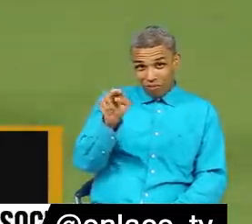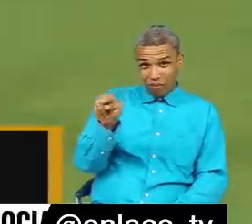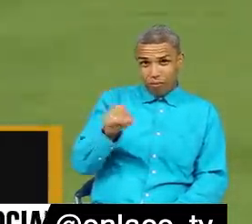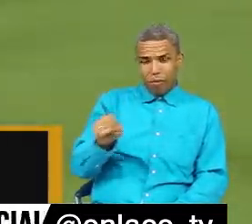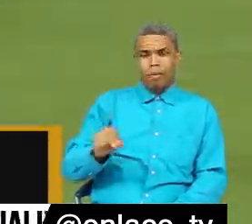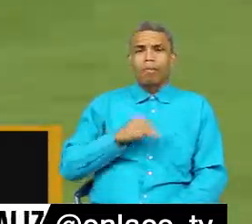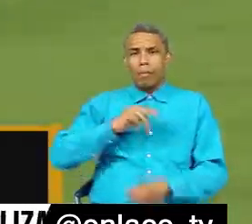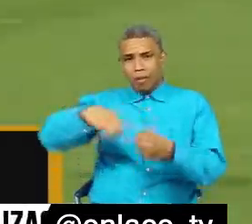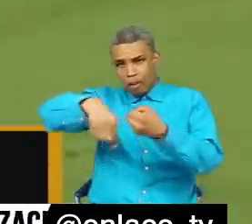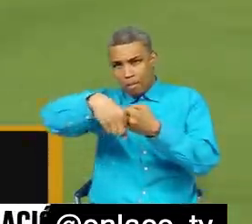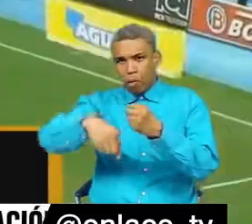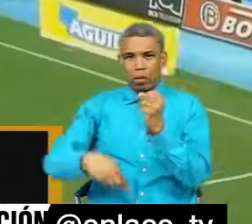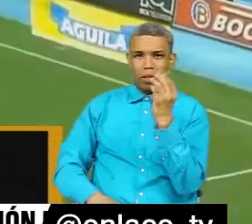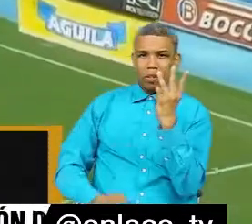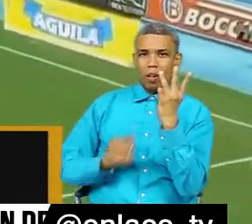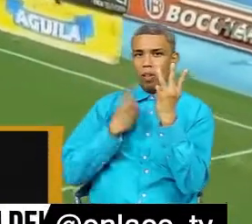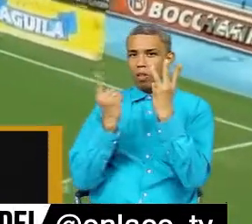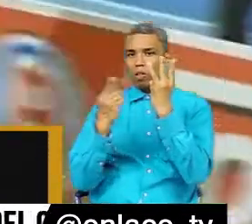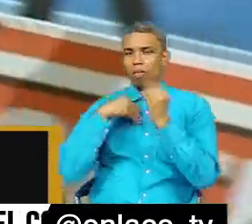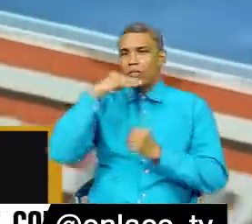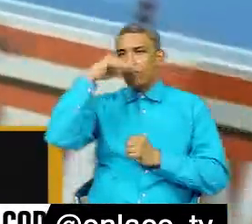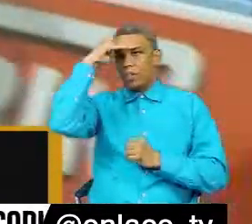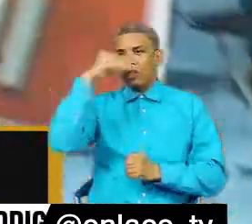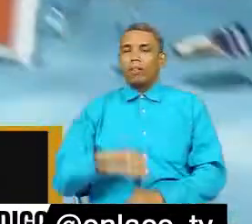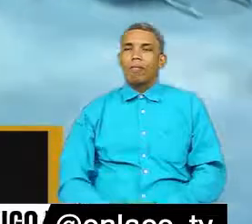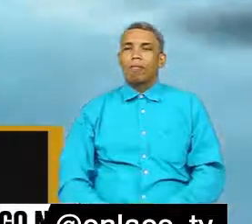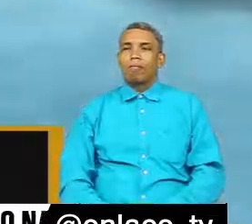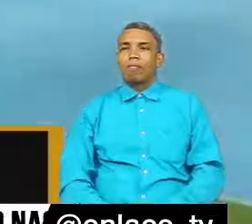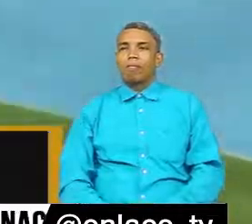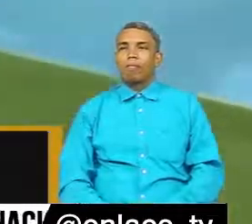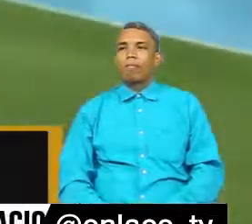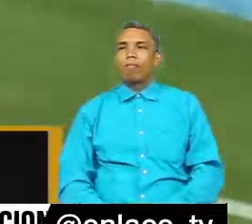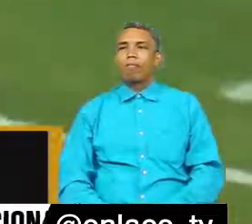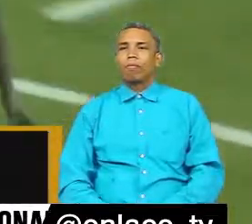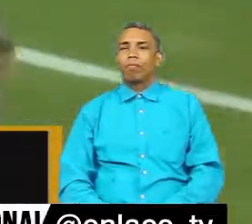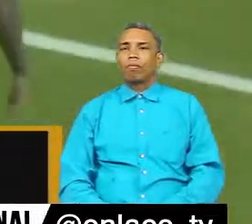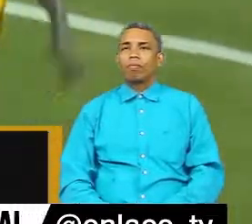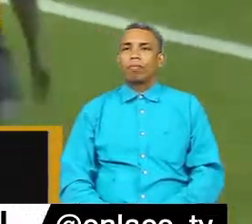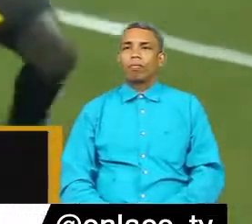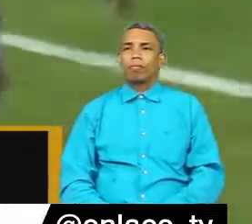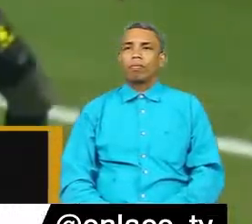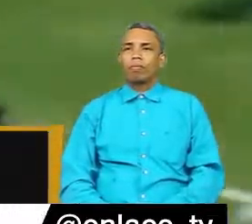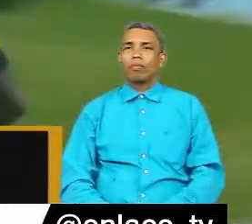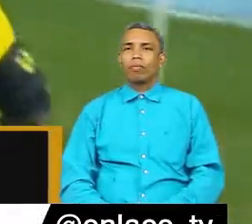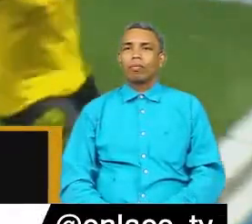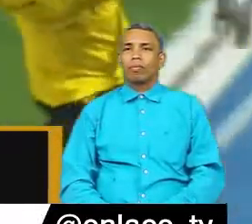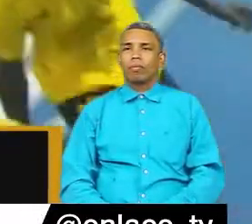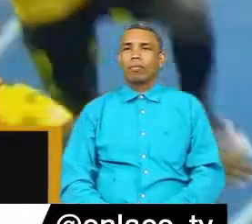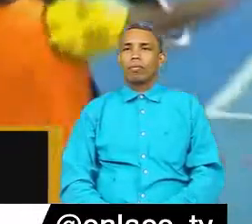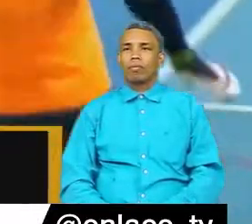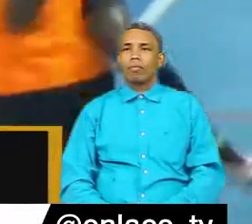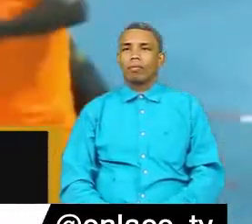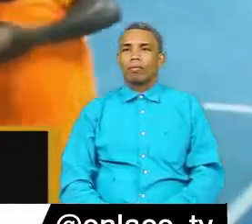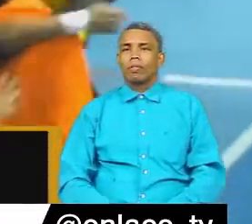de Alianza! El gol es ese, pero seguimos trabajando igual, insistiendo igual, haciendo las